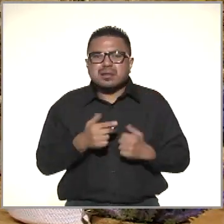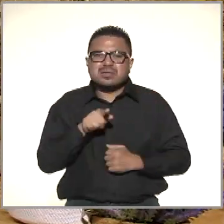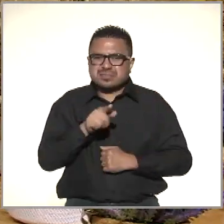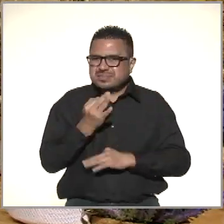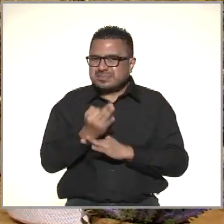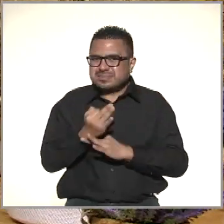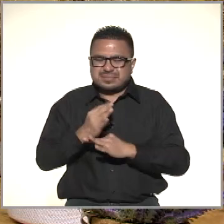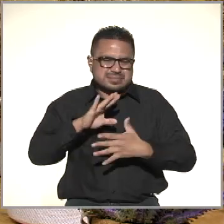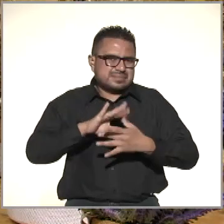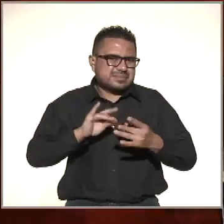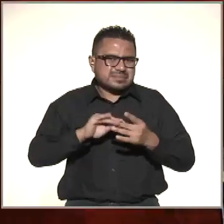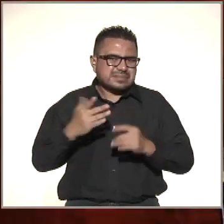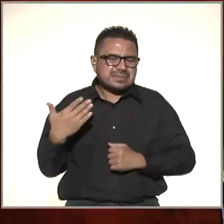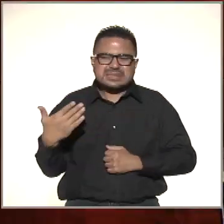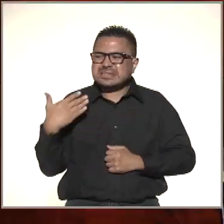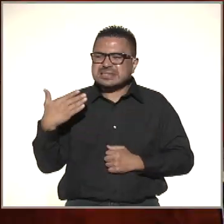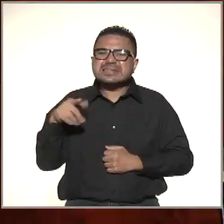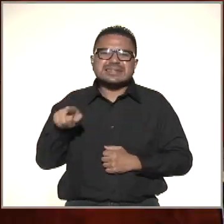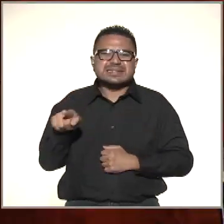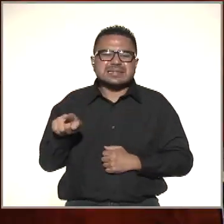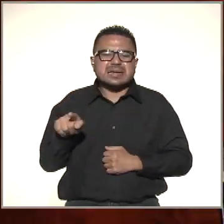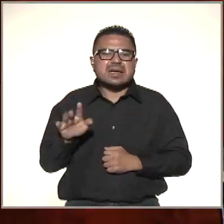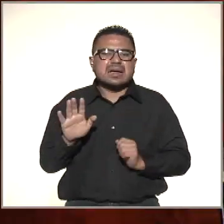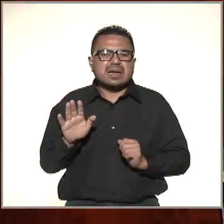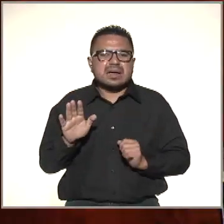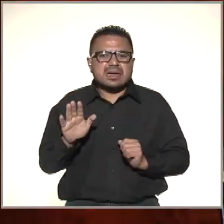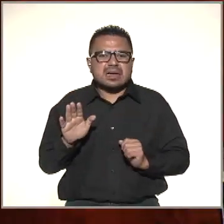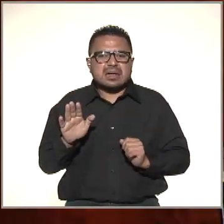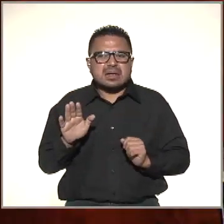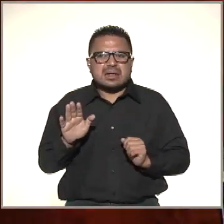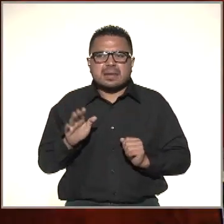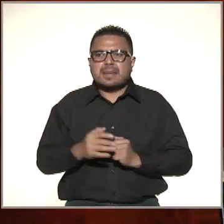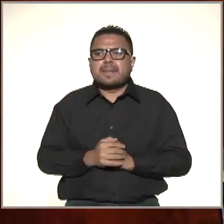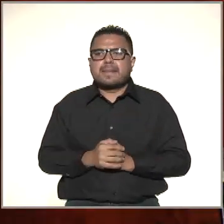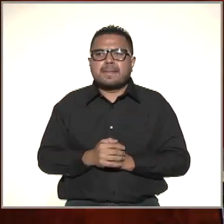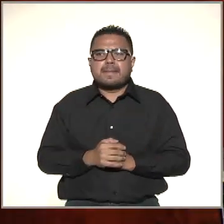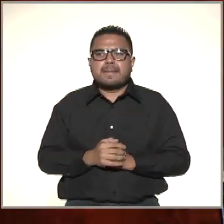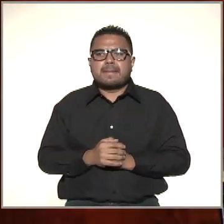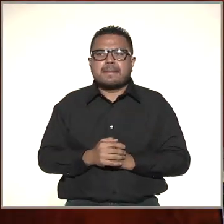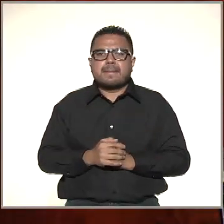decía hace rato, decía alguien, ¿no? Retomando, que